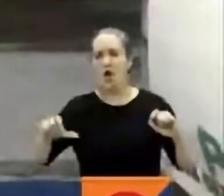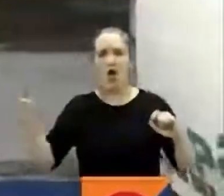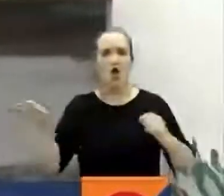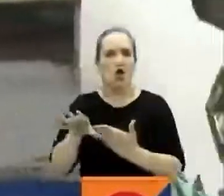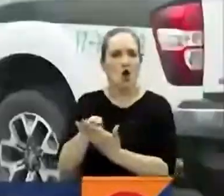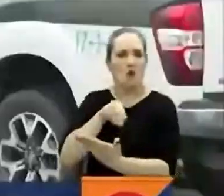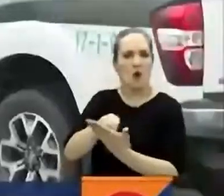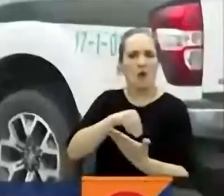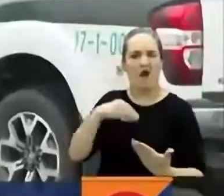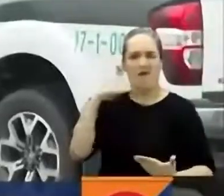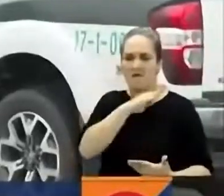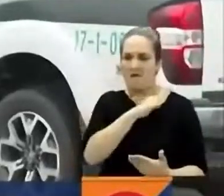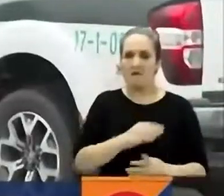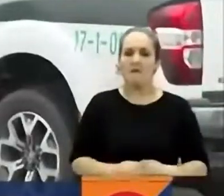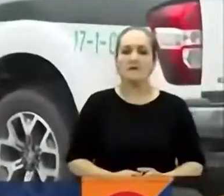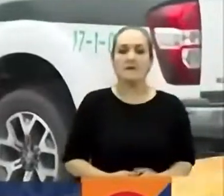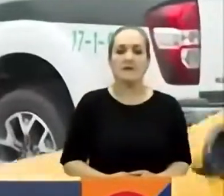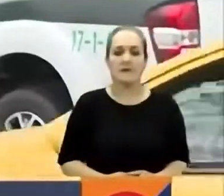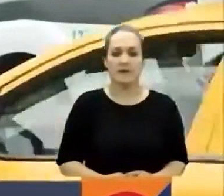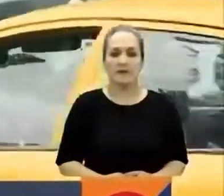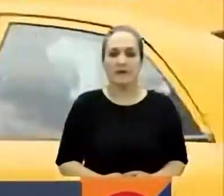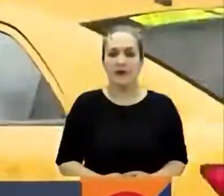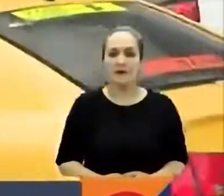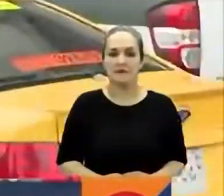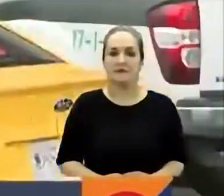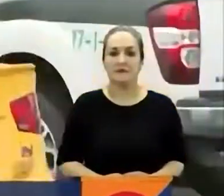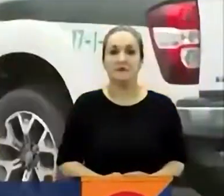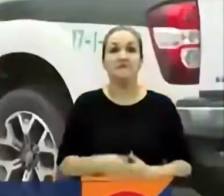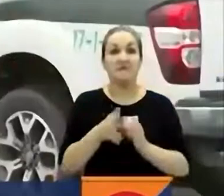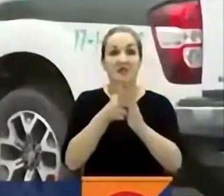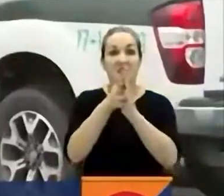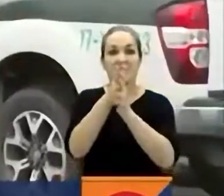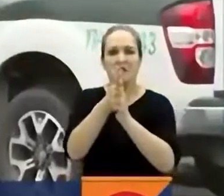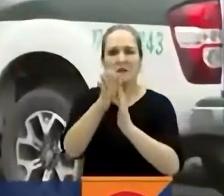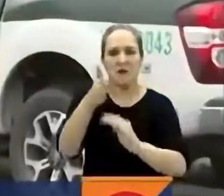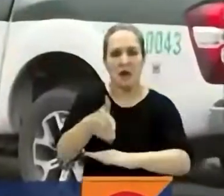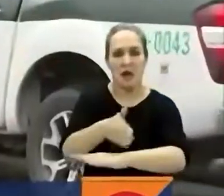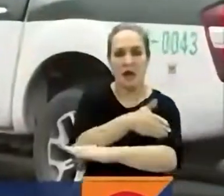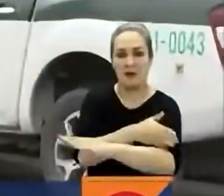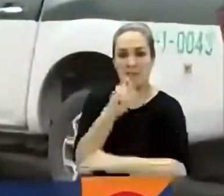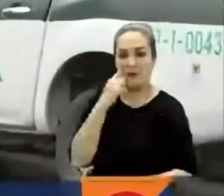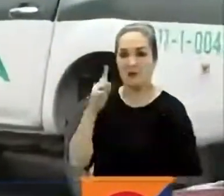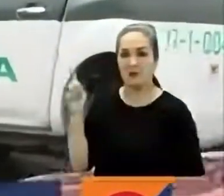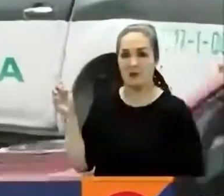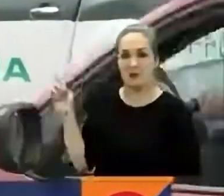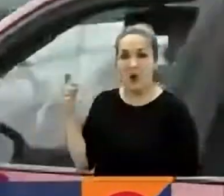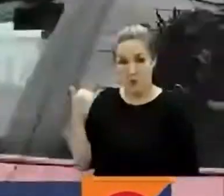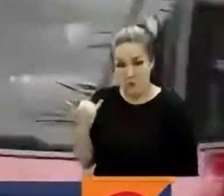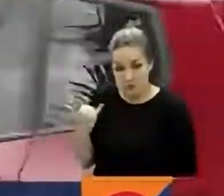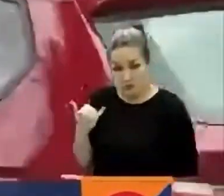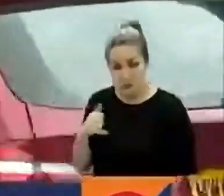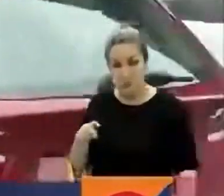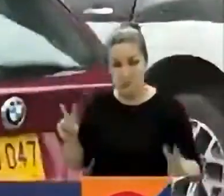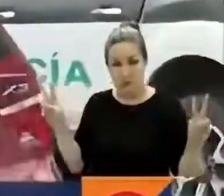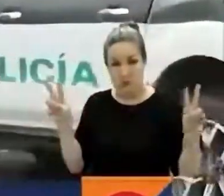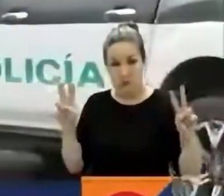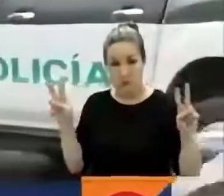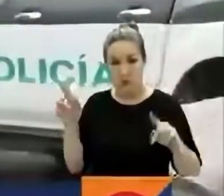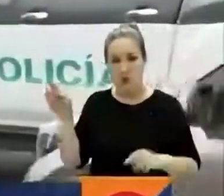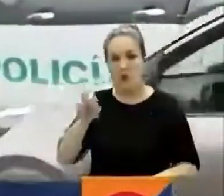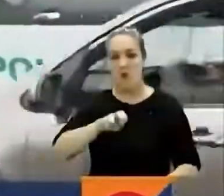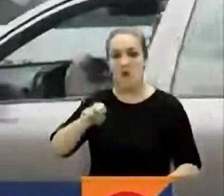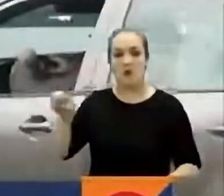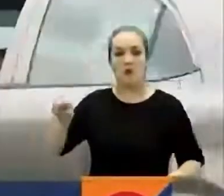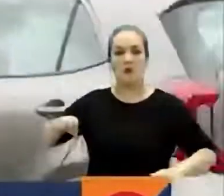tipo. Y antes de finalizar este informe, permítanme mostrarles a ustedes el operativo que se realiza en un punto estratégico en el norte de